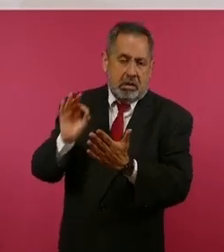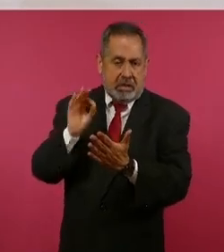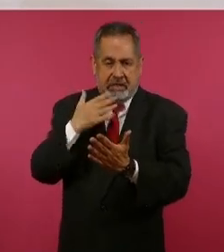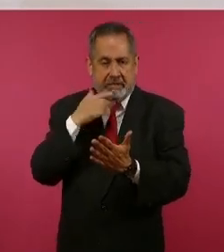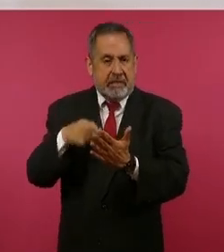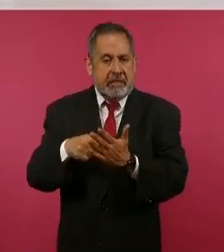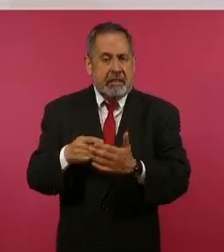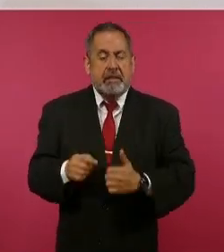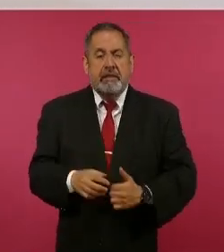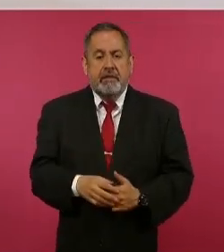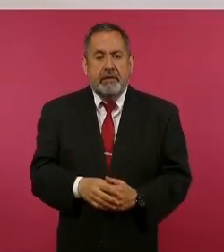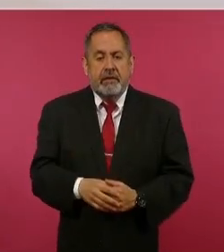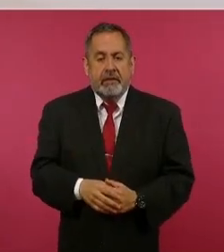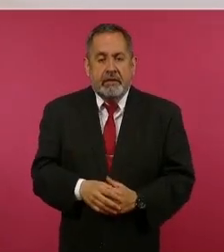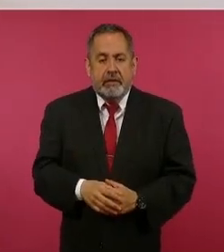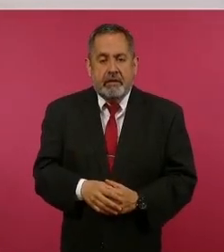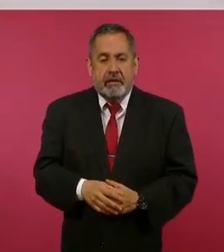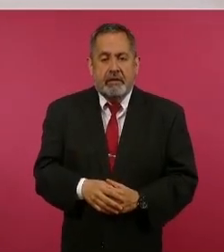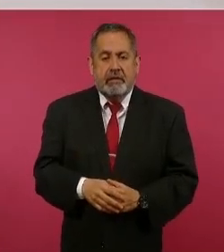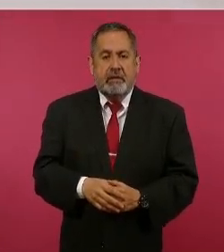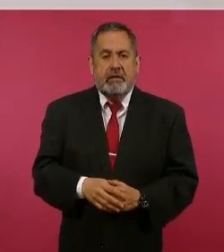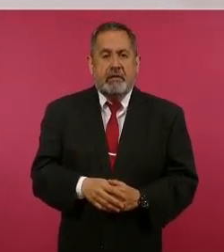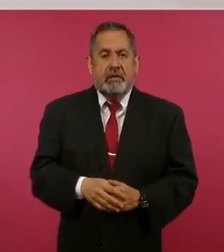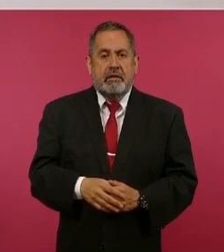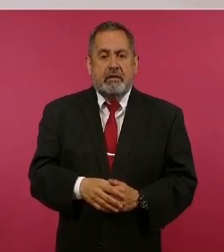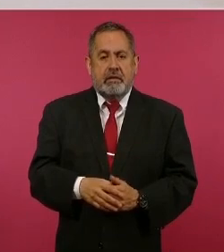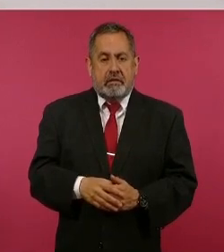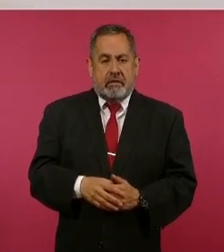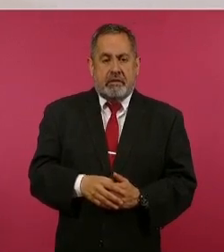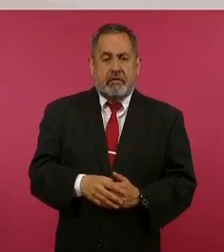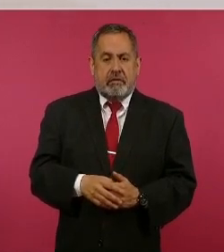Se dice que